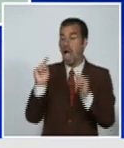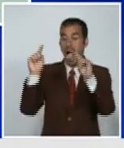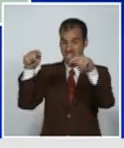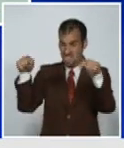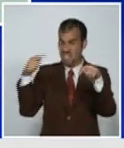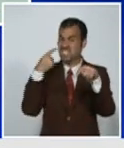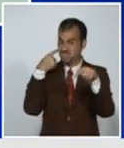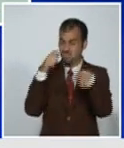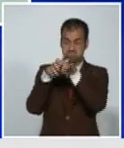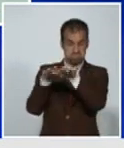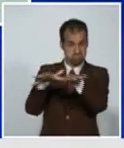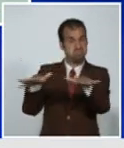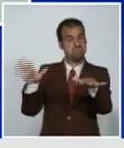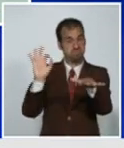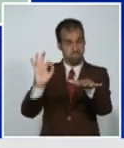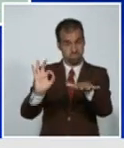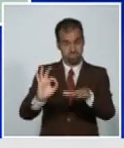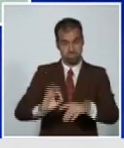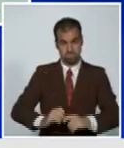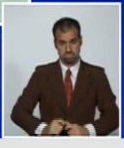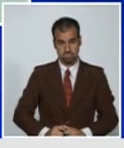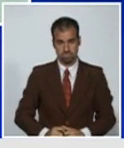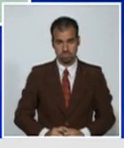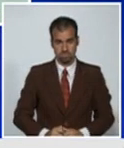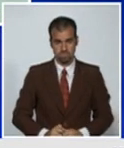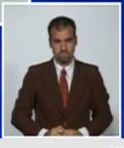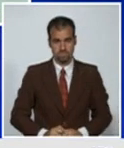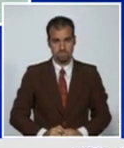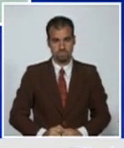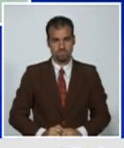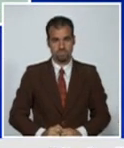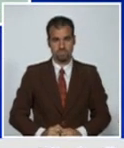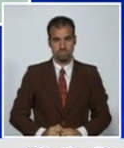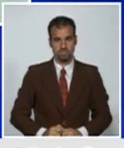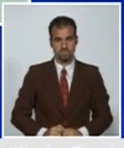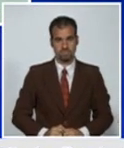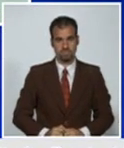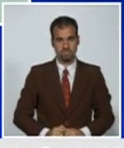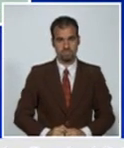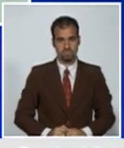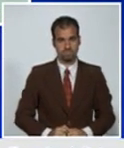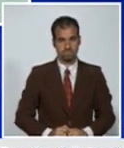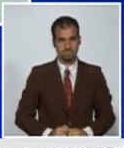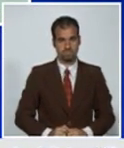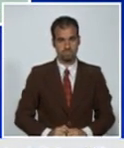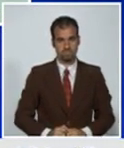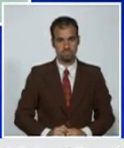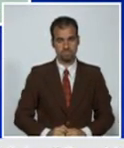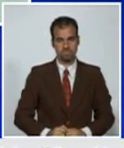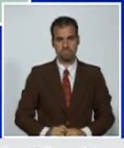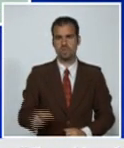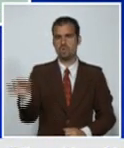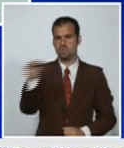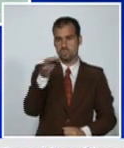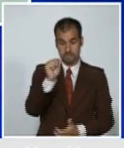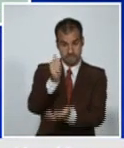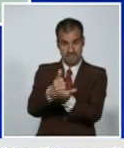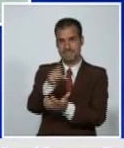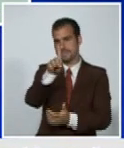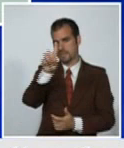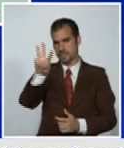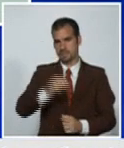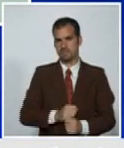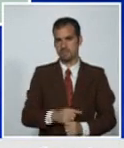mantiene una transmisión importante. Los 40 casos, 13 del municipio cabecera, igual que 13